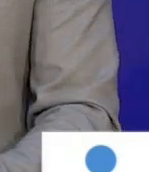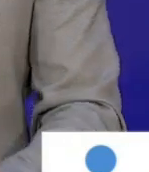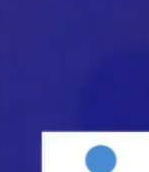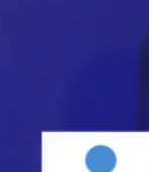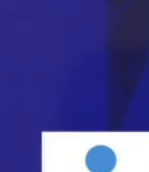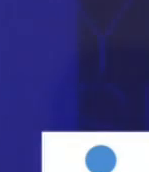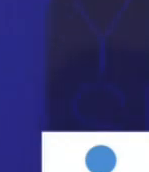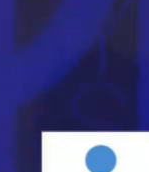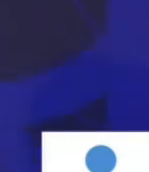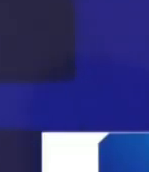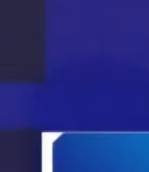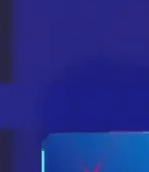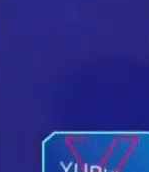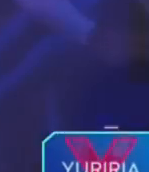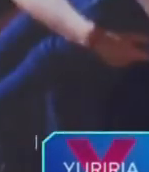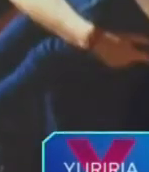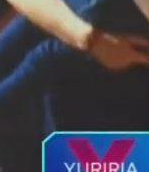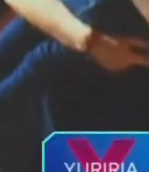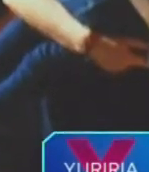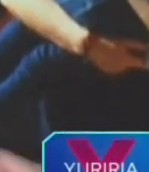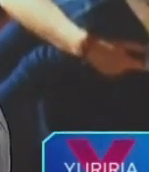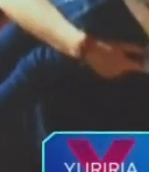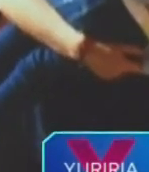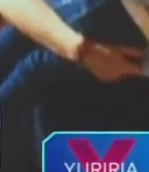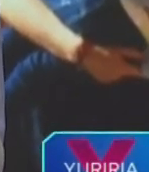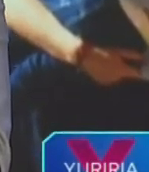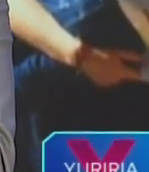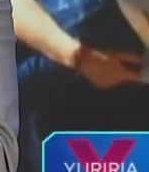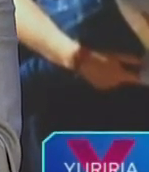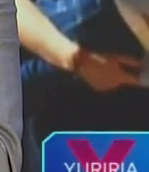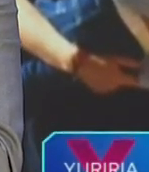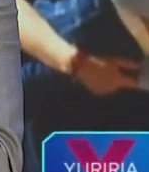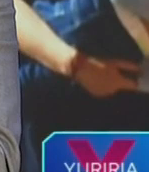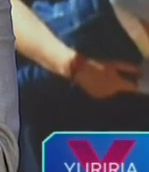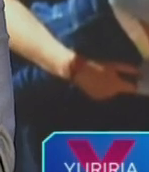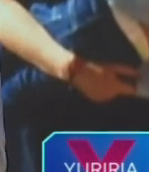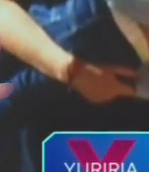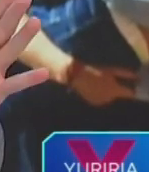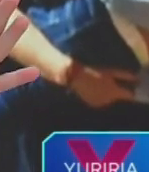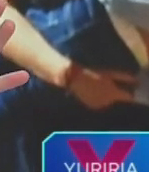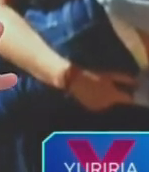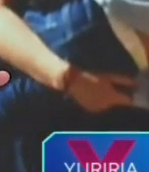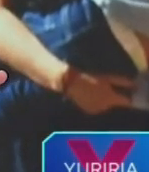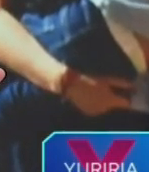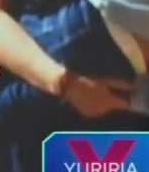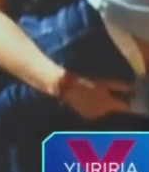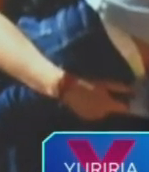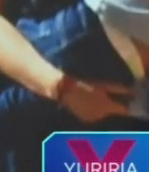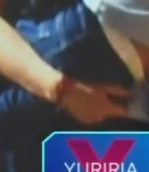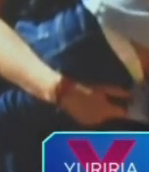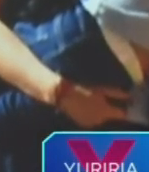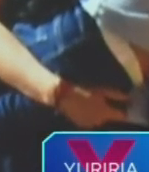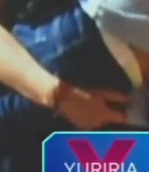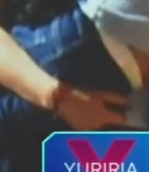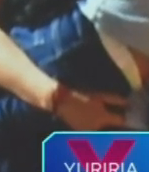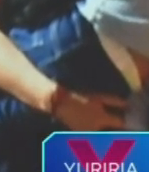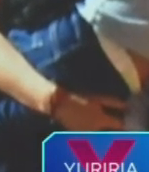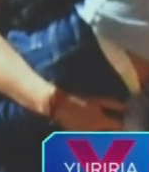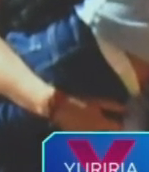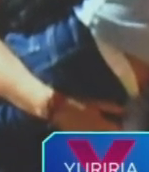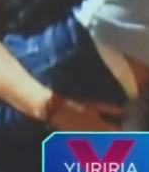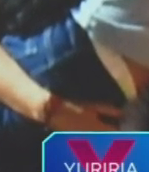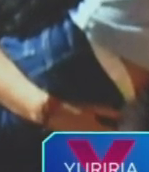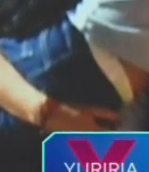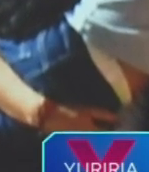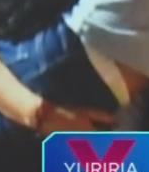Aclara Andrés Manuel López Obrador que coronel mencionado ayer por el secretario de la Defensa, pues que no estuvo en el operativo para detener a